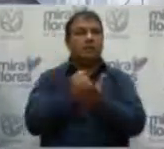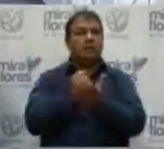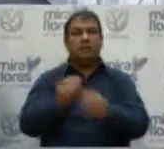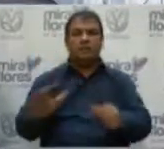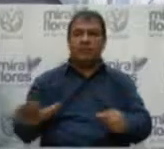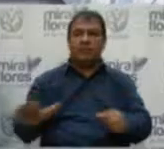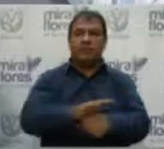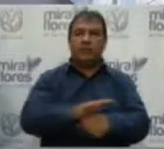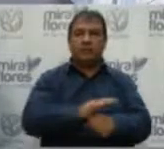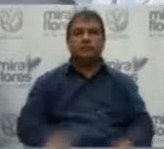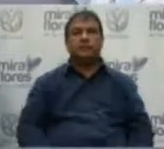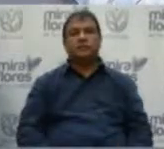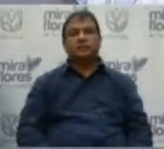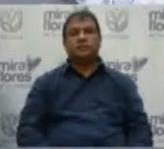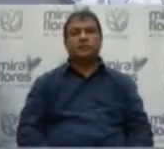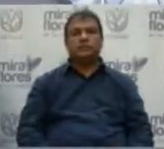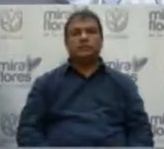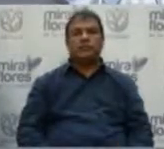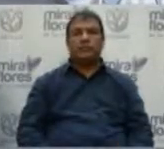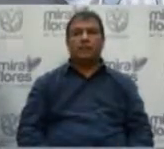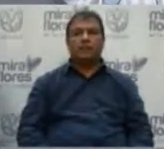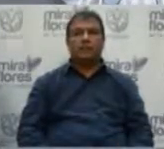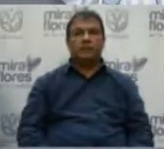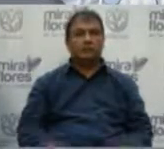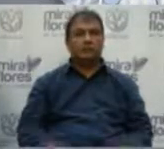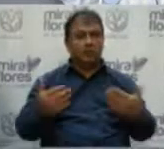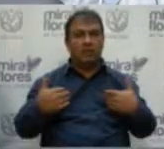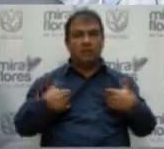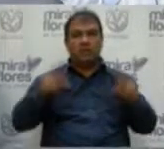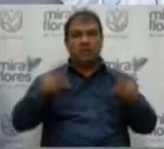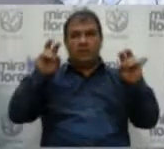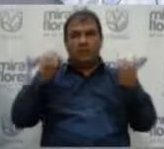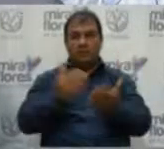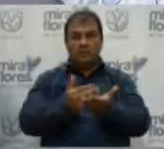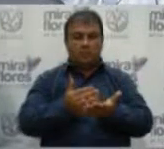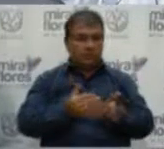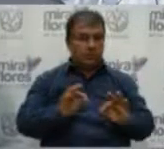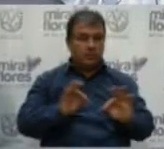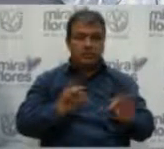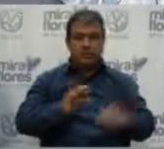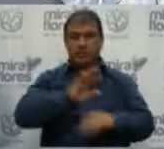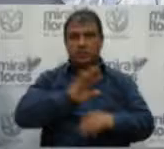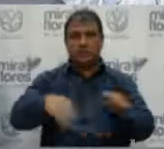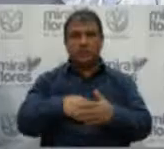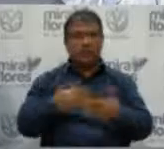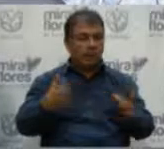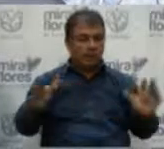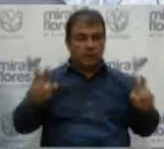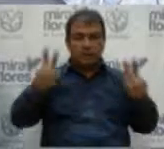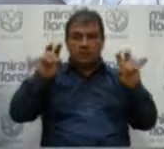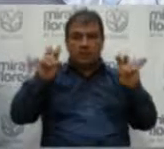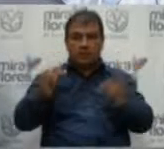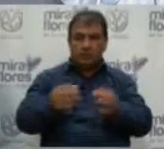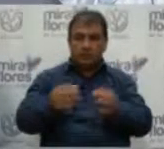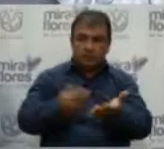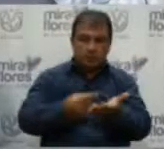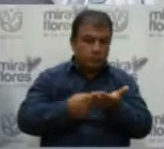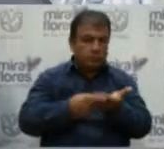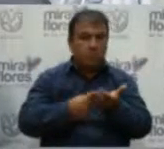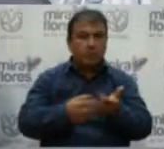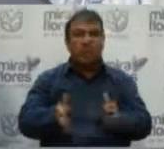por unanimidad de votos también. No tenemos más temas que tratar, ¿verdad? Es todo, señor alcalde. No habiendo más temas que tratar, voy